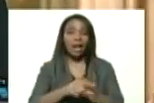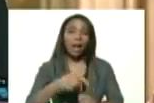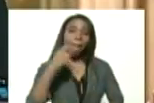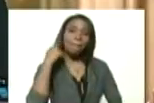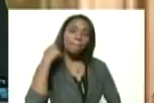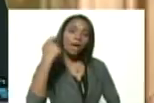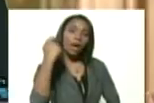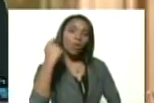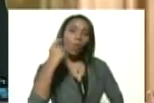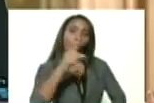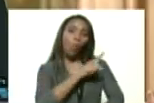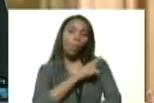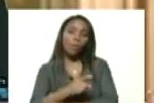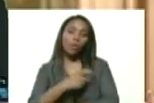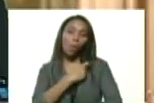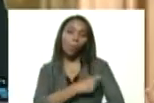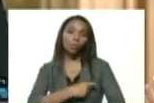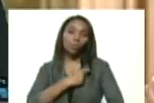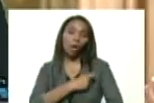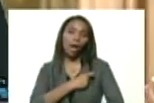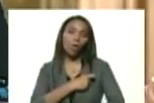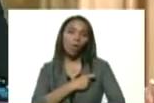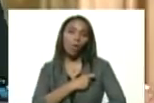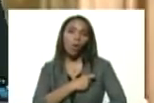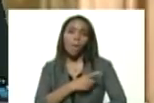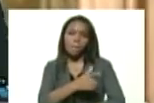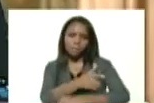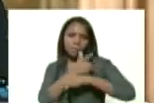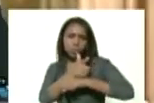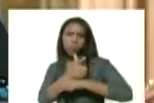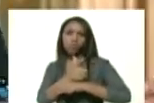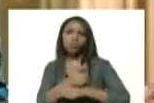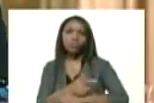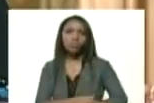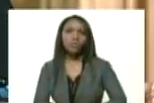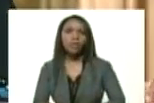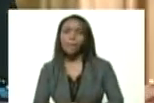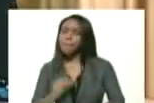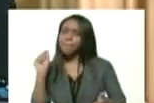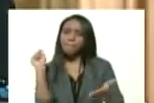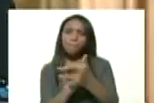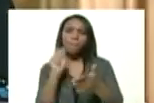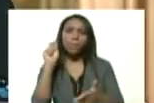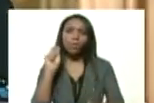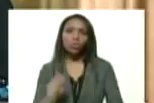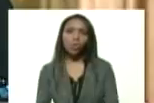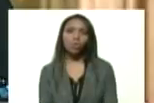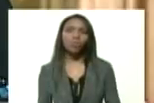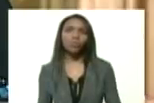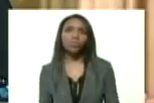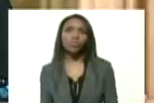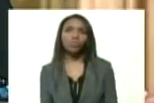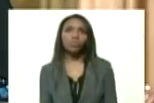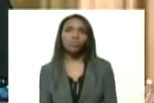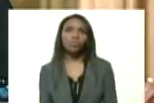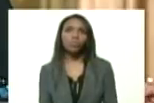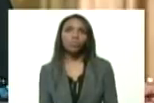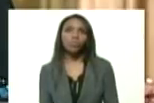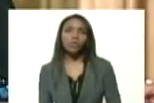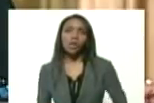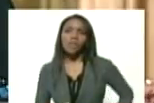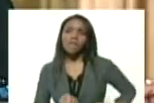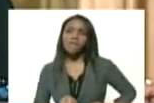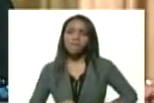cumpliendo los protocolos programa discreción y punto combate